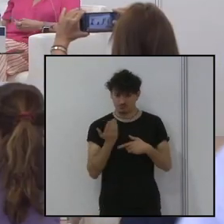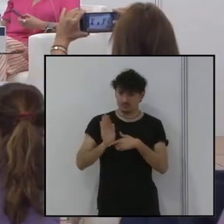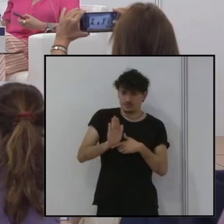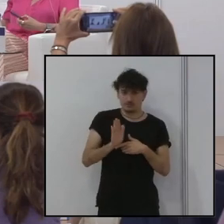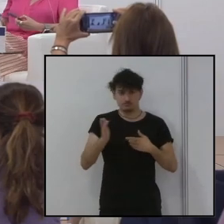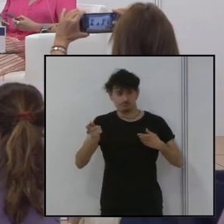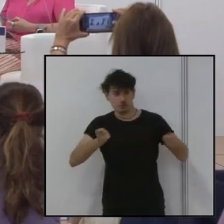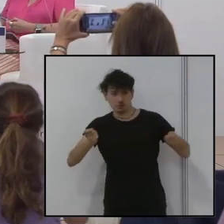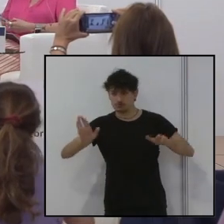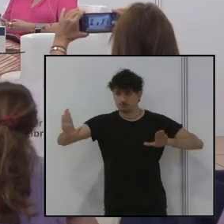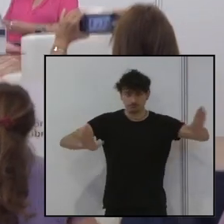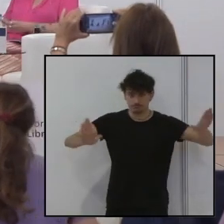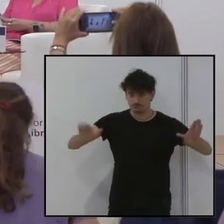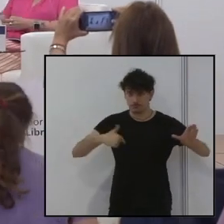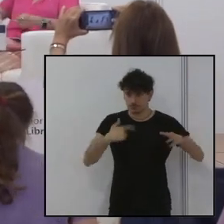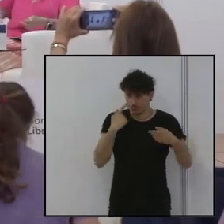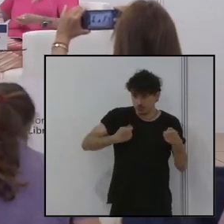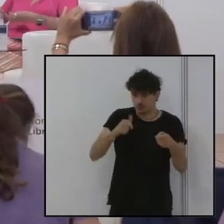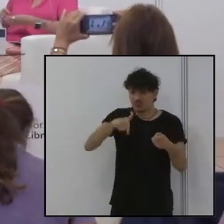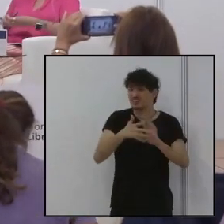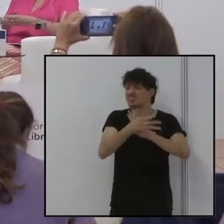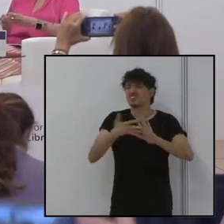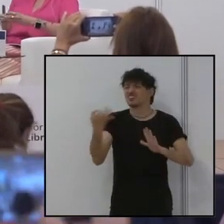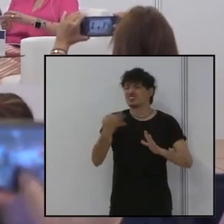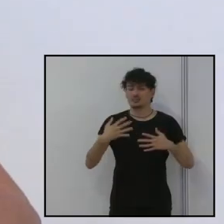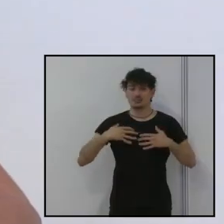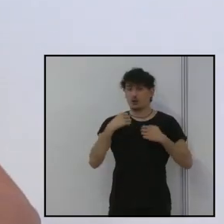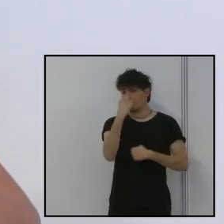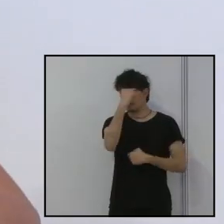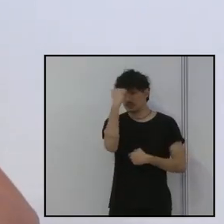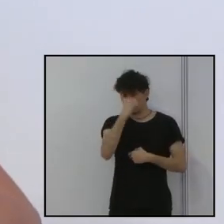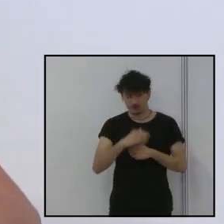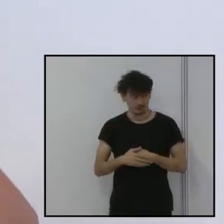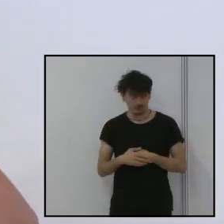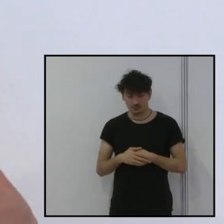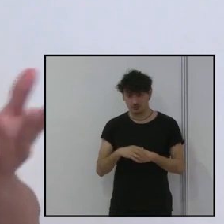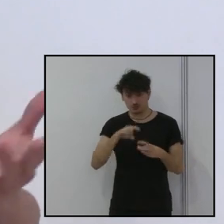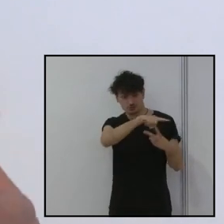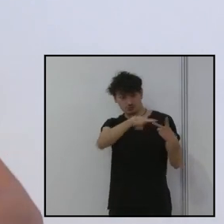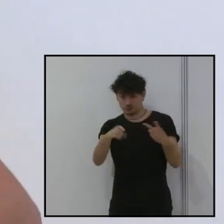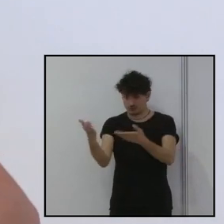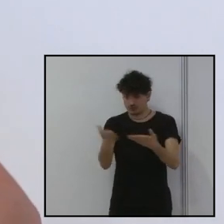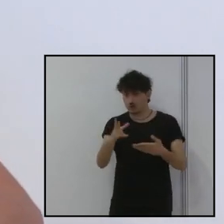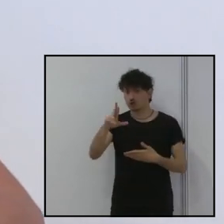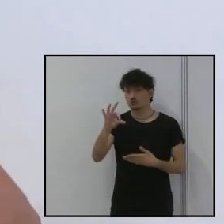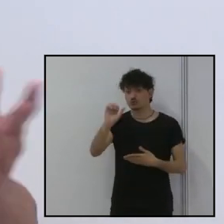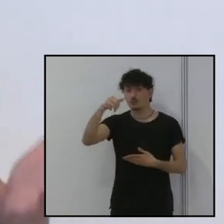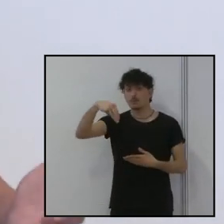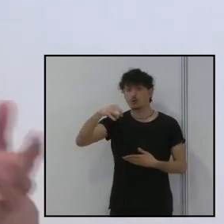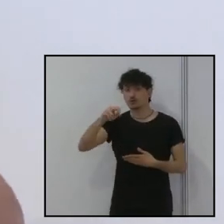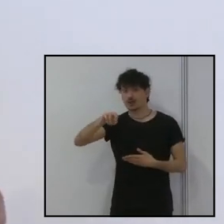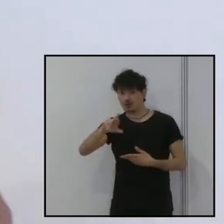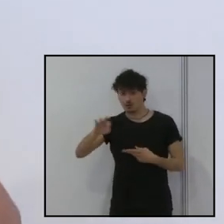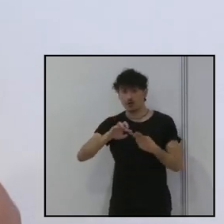conversación en la que hablaremos sobre salud mental. Los dos invitados que tenemos el lujo de tener son Rosa Montero, Ángel Martín, ambos